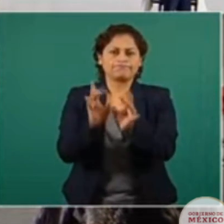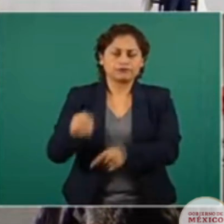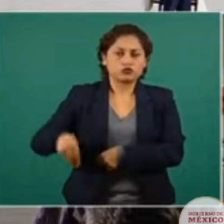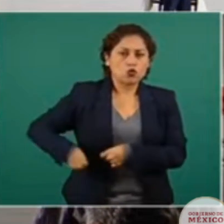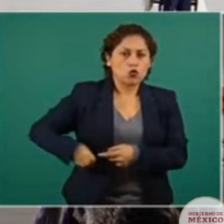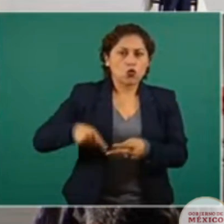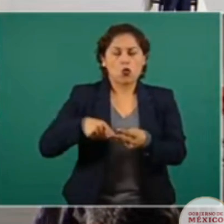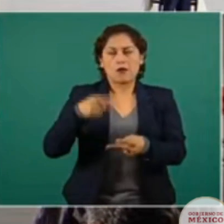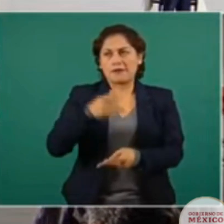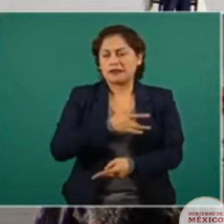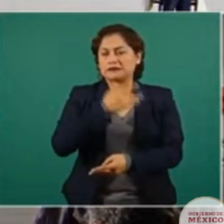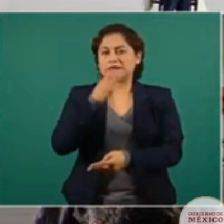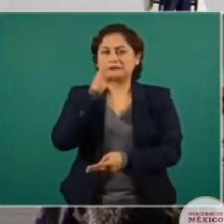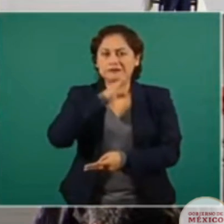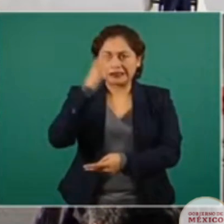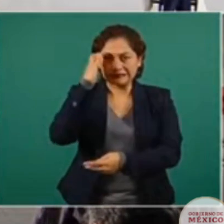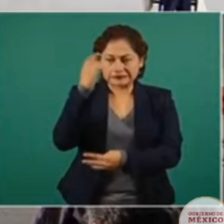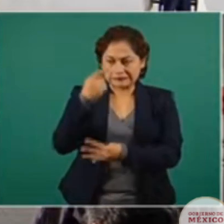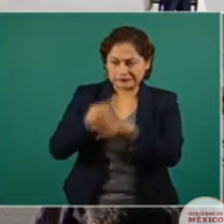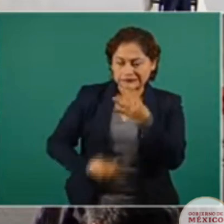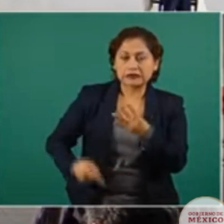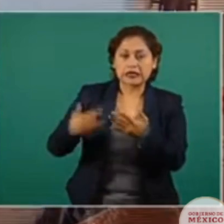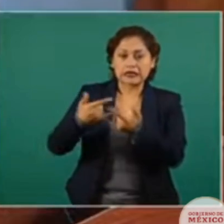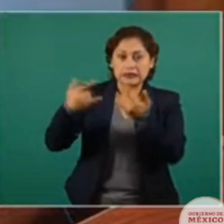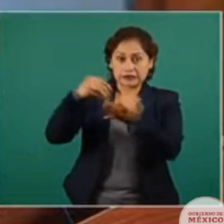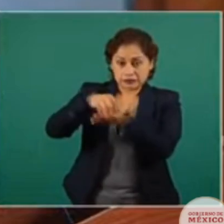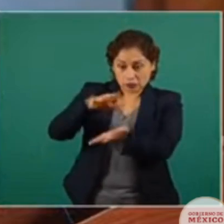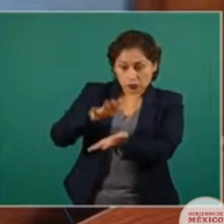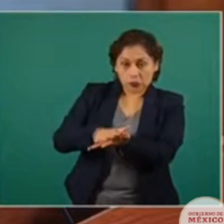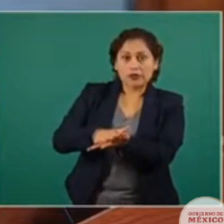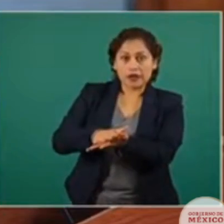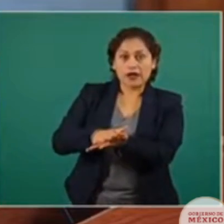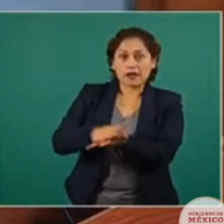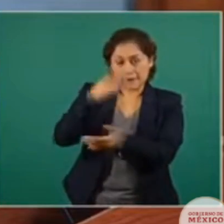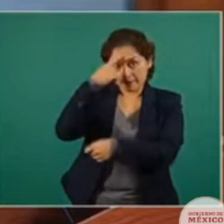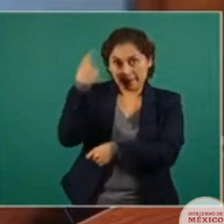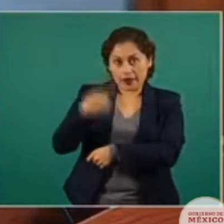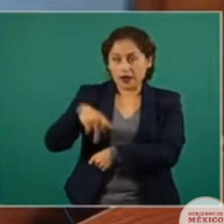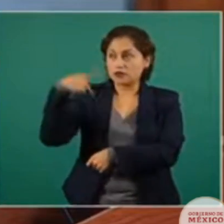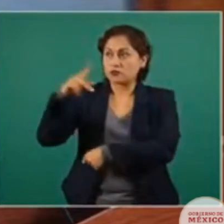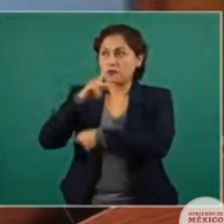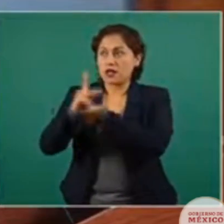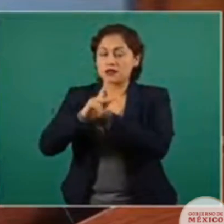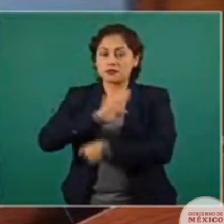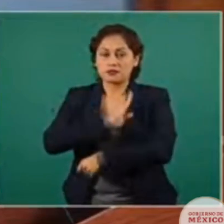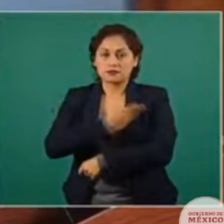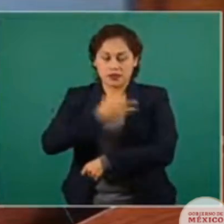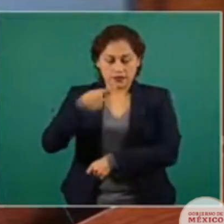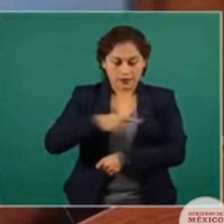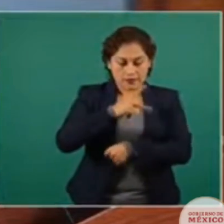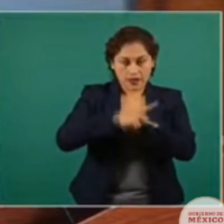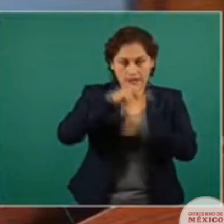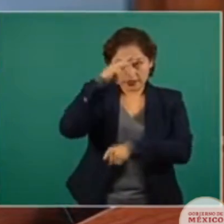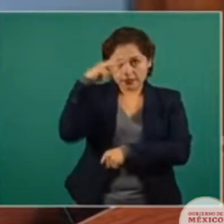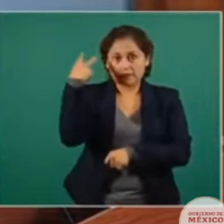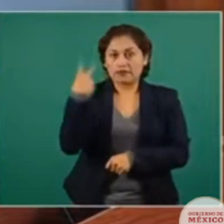los reproches que la historia ha colocado entre los pueblos de España y de México, sin ignorar ni